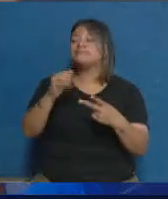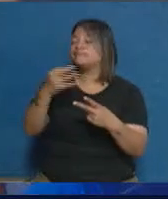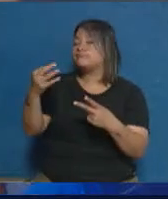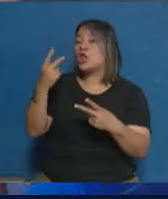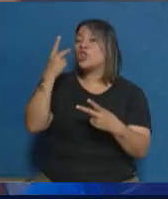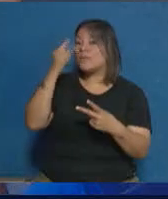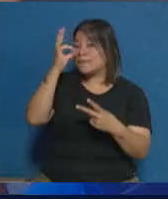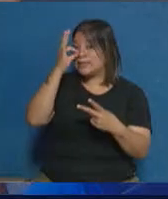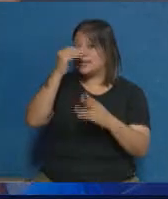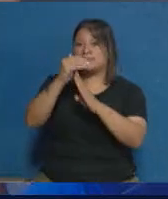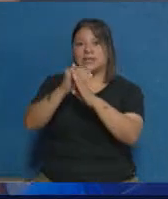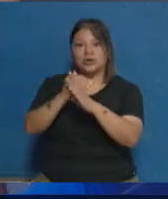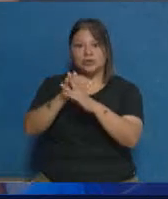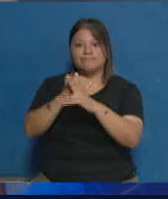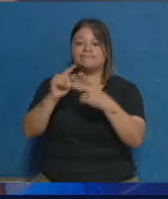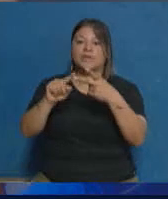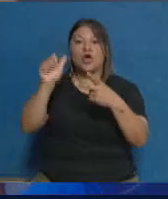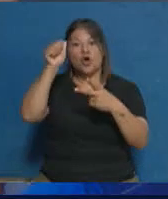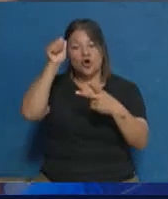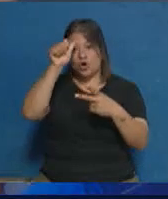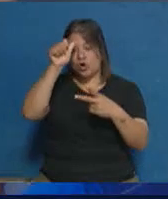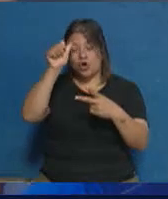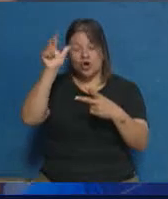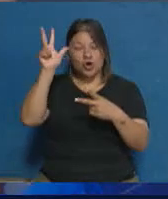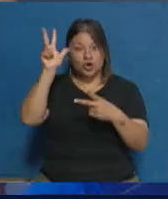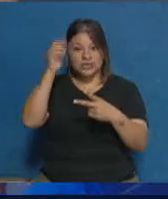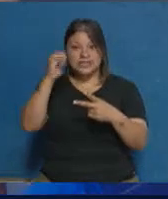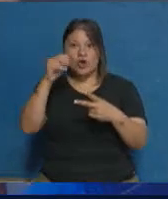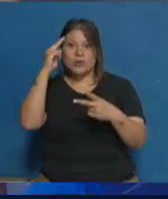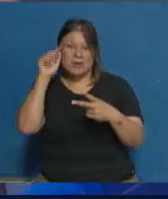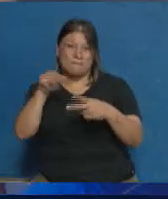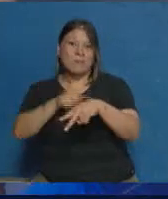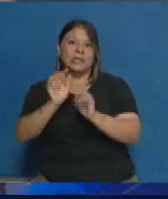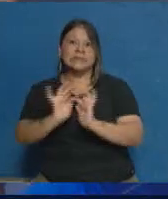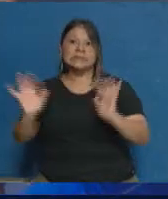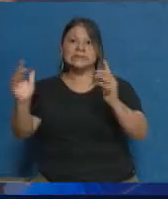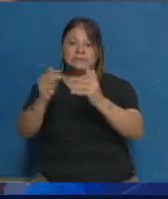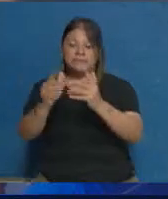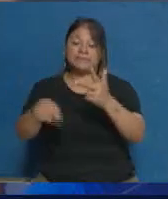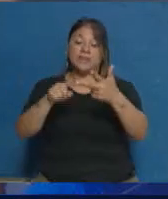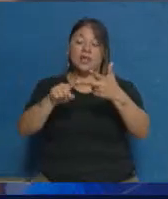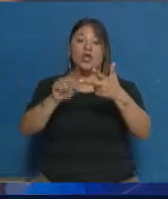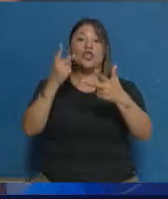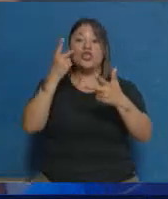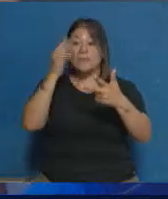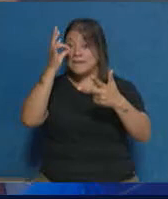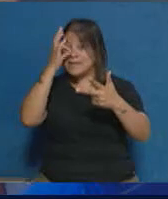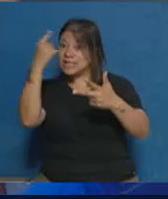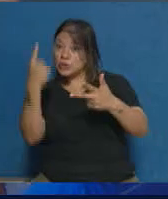bajó 86,9, estábamos en plena pandemia. Y cuando nos comenzamos a vacunar en el 2021,